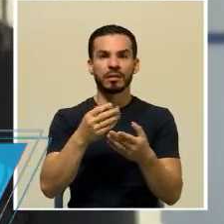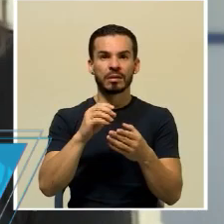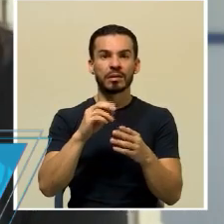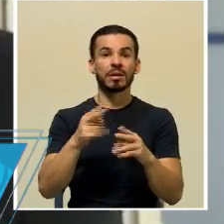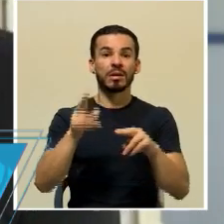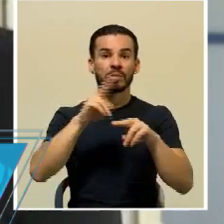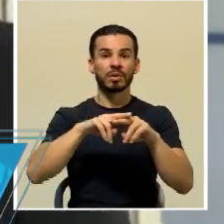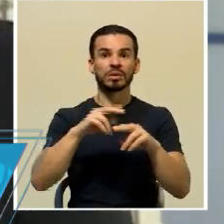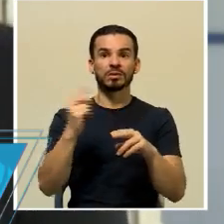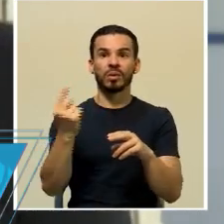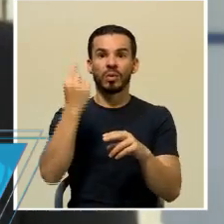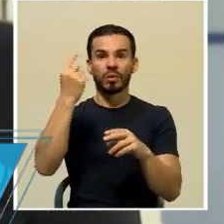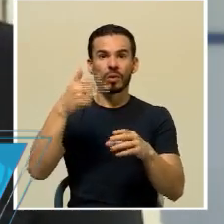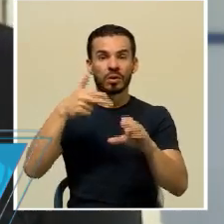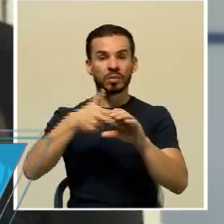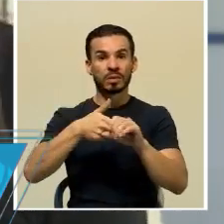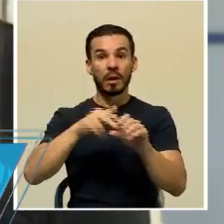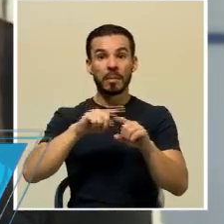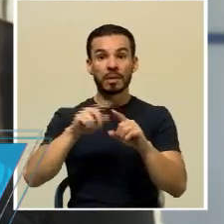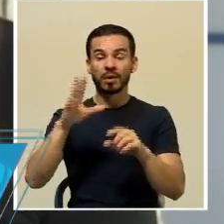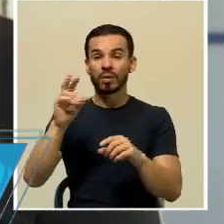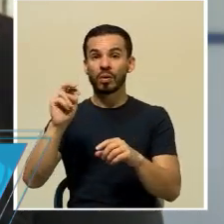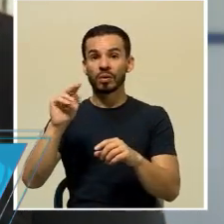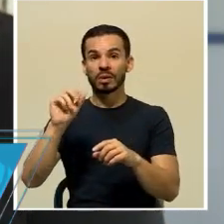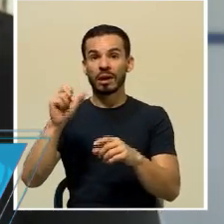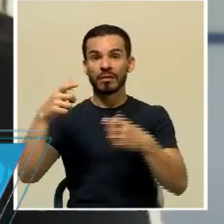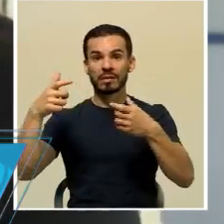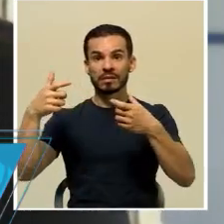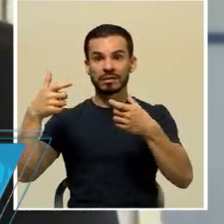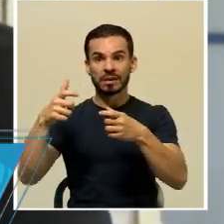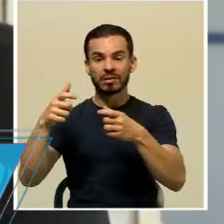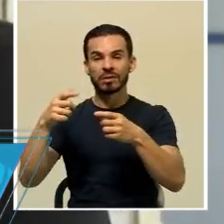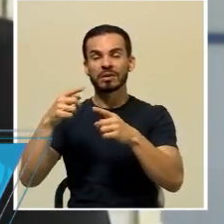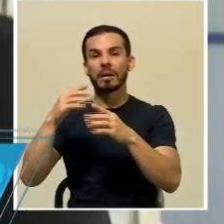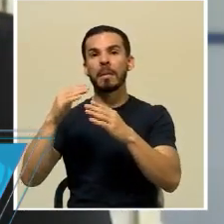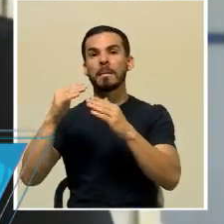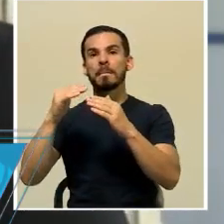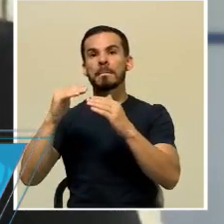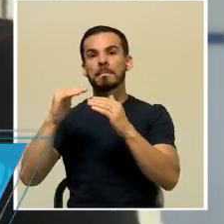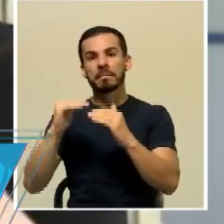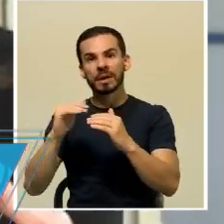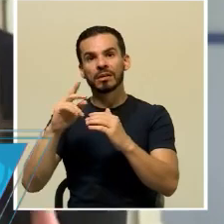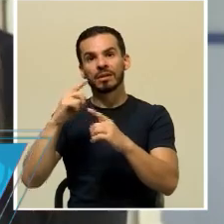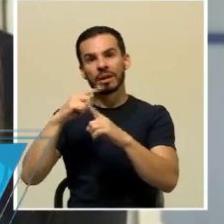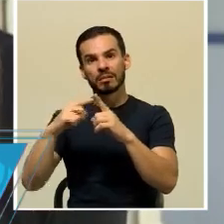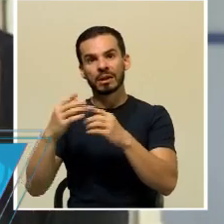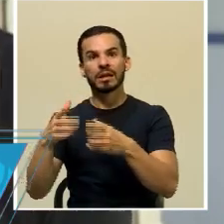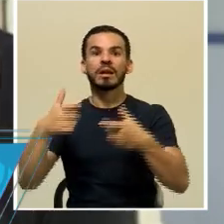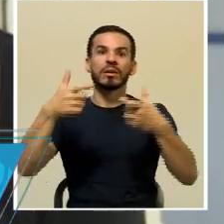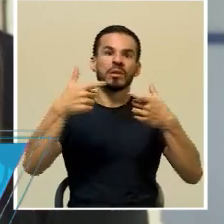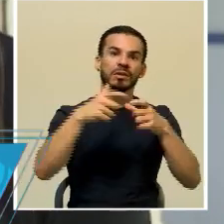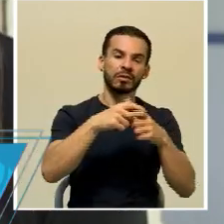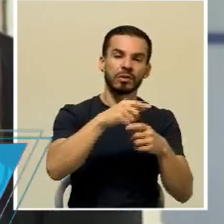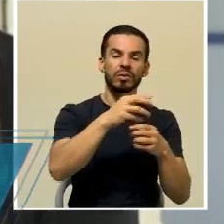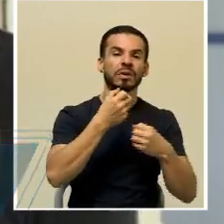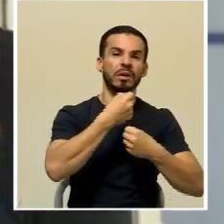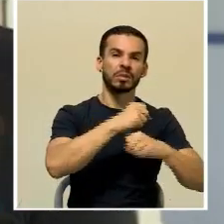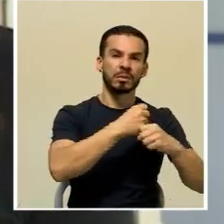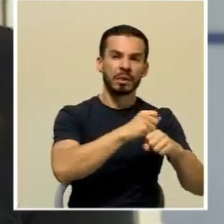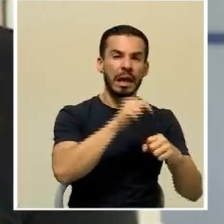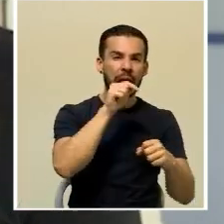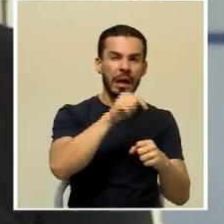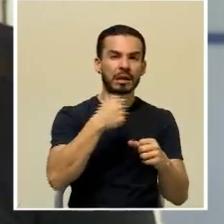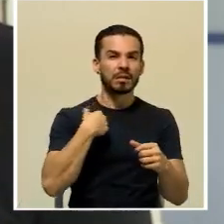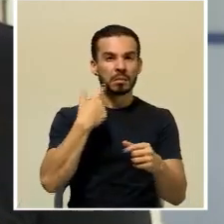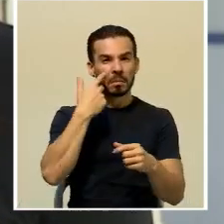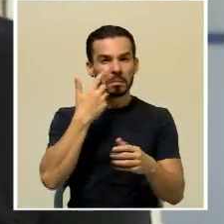impuesto único a los combustibles, pero a CONAVI se le está reduciendo menos de la mitad de lo que se le está reduciendo a las municipalidades. Ahí es